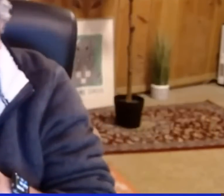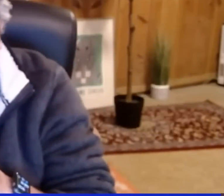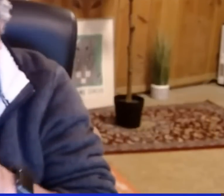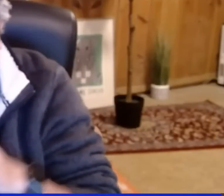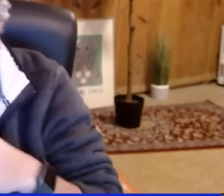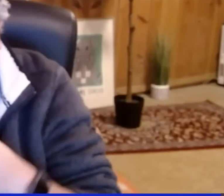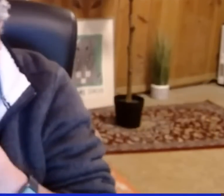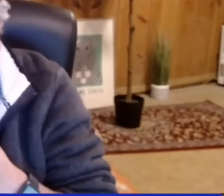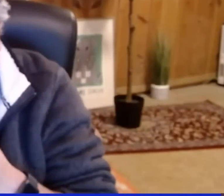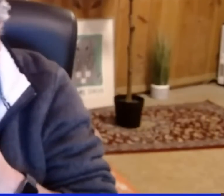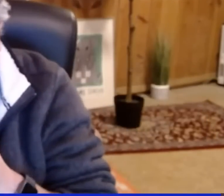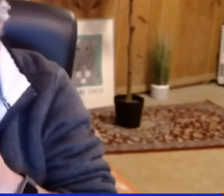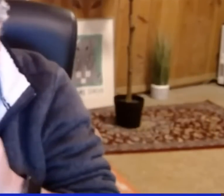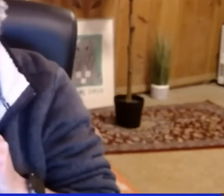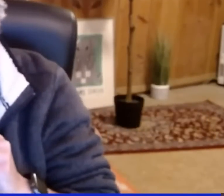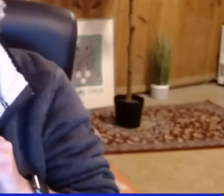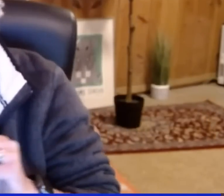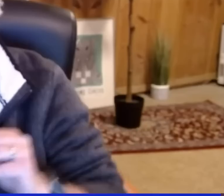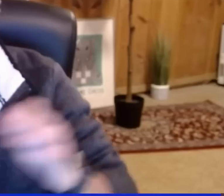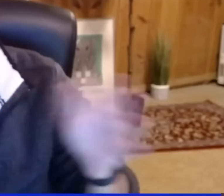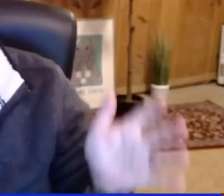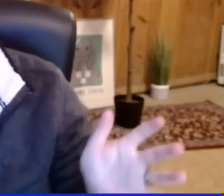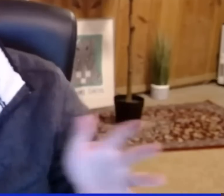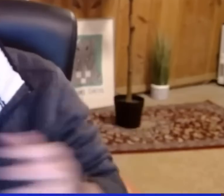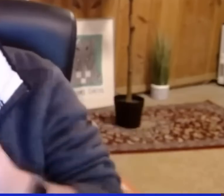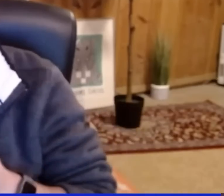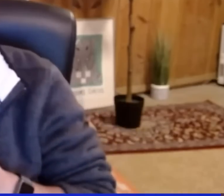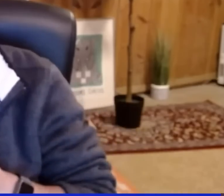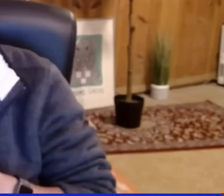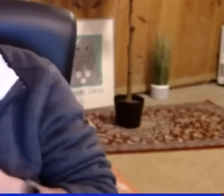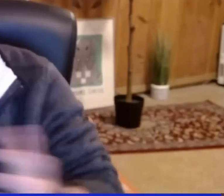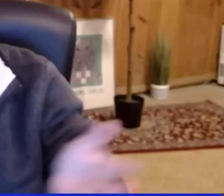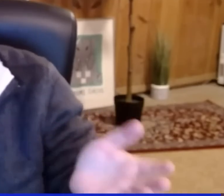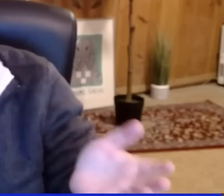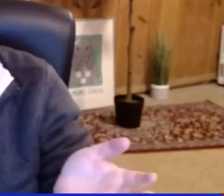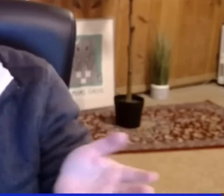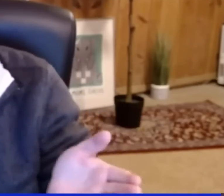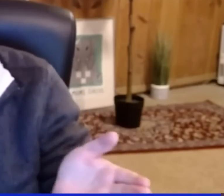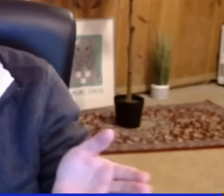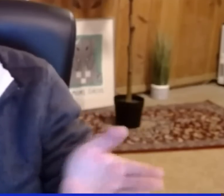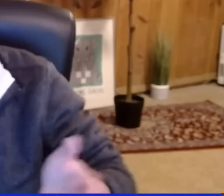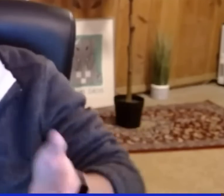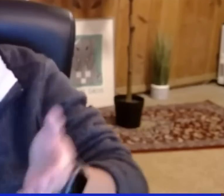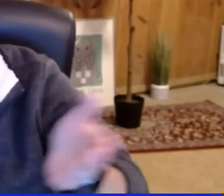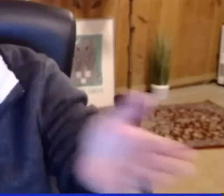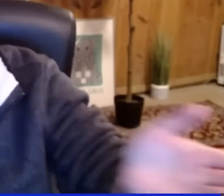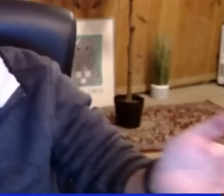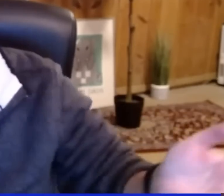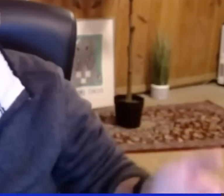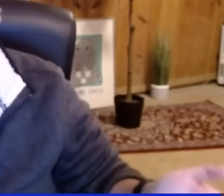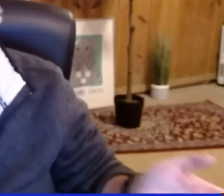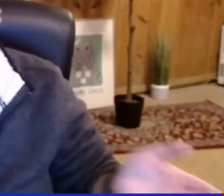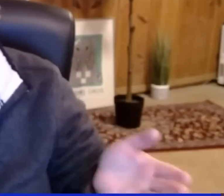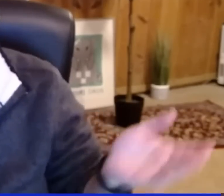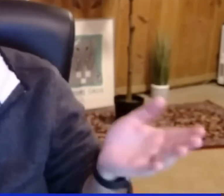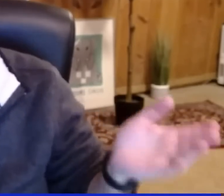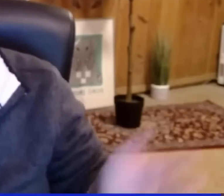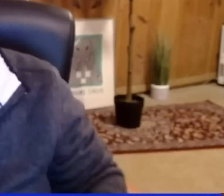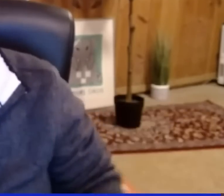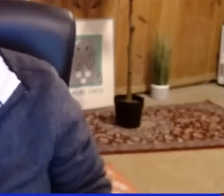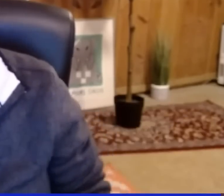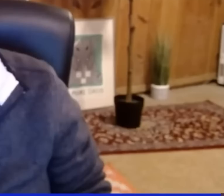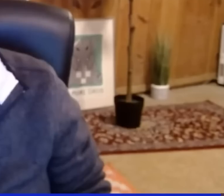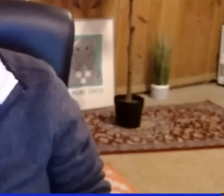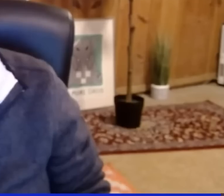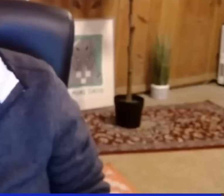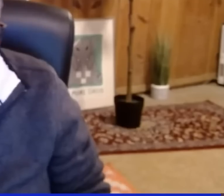de su último chanchullo con los libros por el caso de Genaro García Luna y porque obviamente los medios corporativos apoyan a Monreal, nunca lo